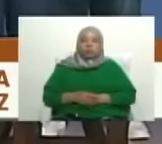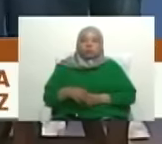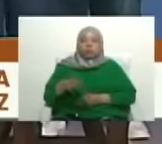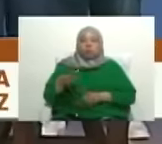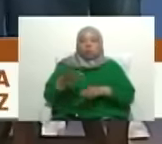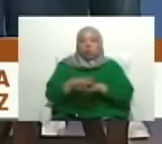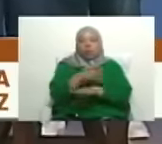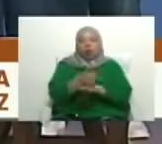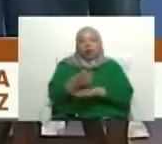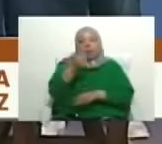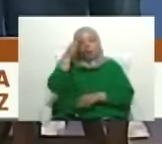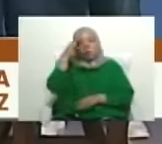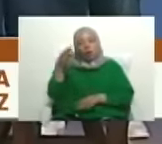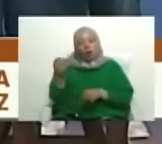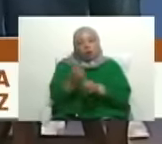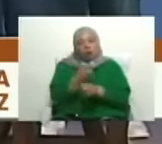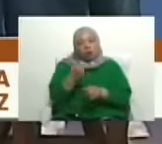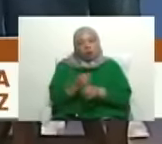autoatentado.